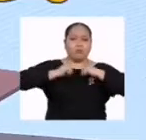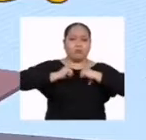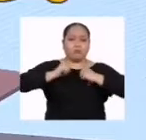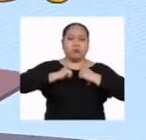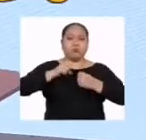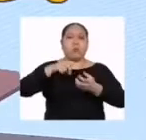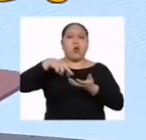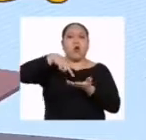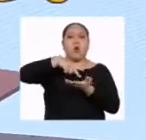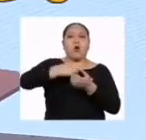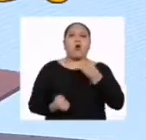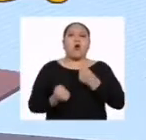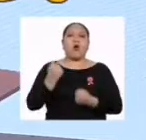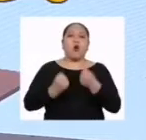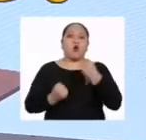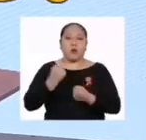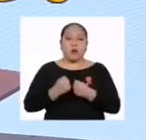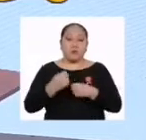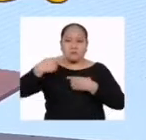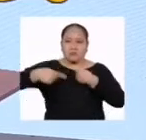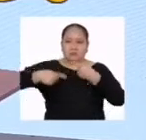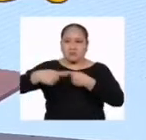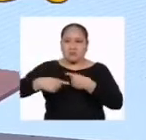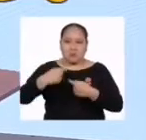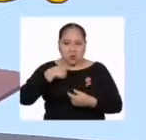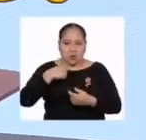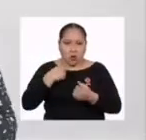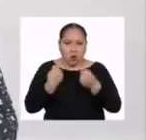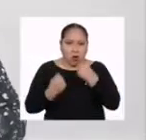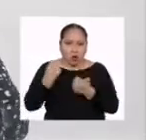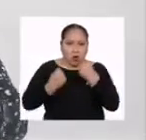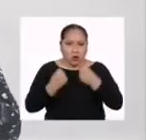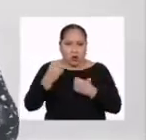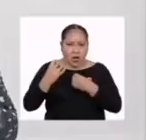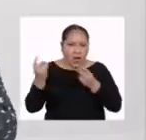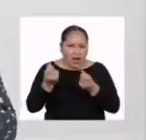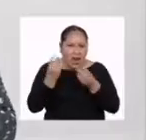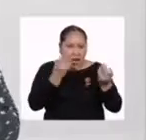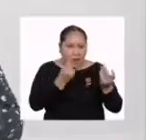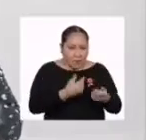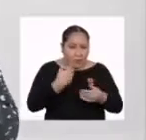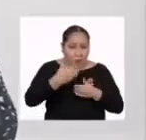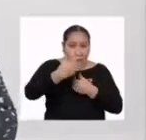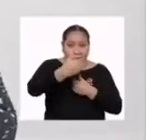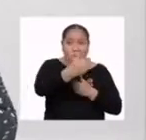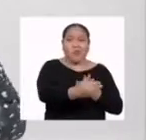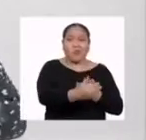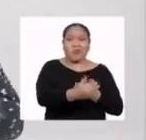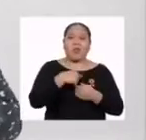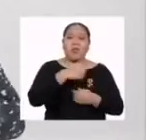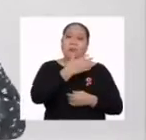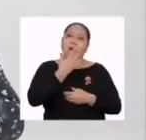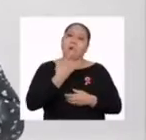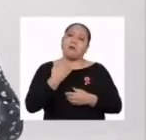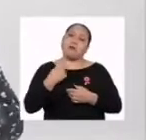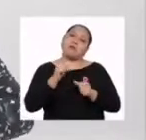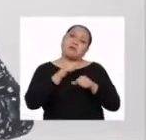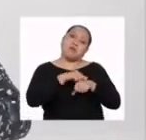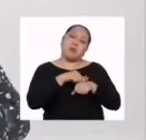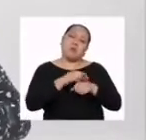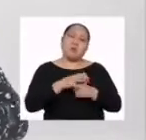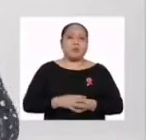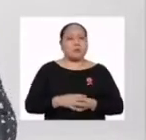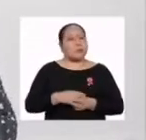de que cada vez corría más rápido y tenía mejor resistencia. ¿Y qué piensas respecto a que el deporte ayuda a las